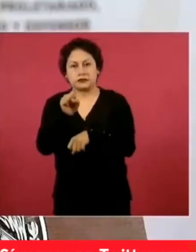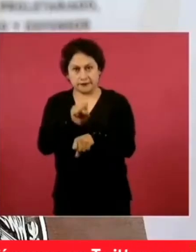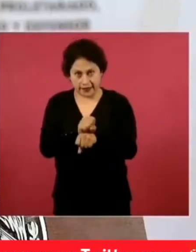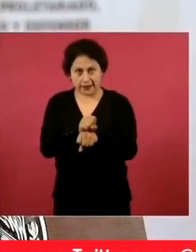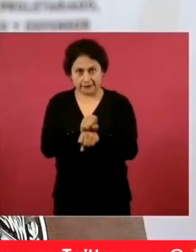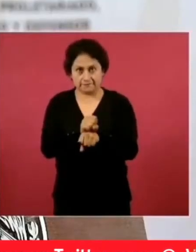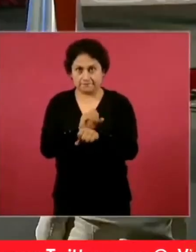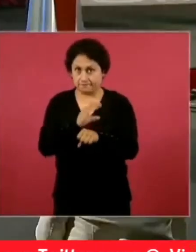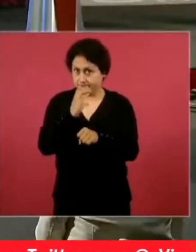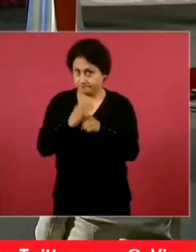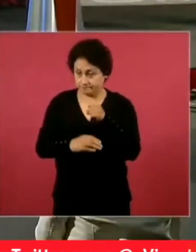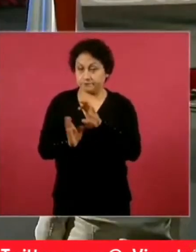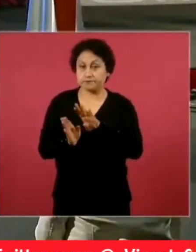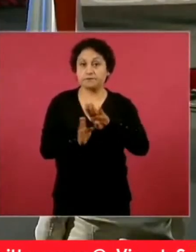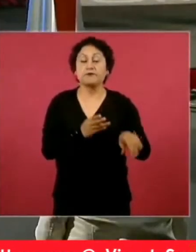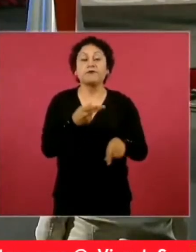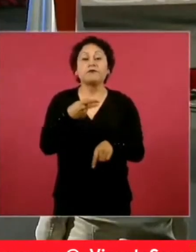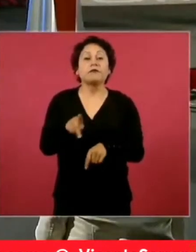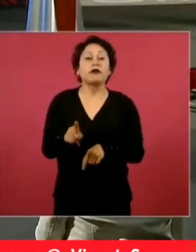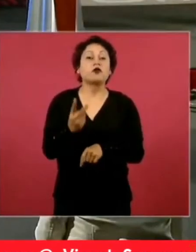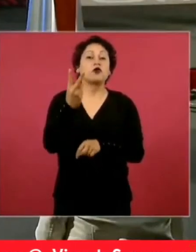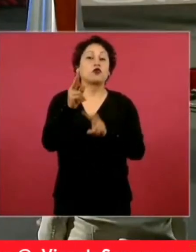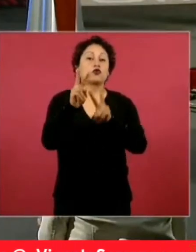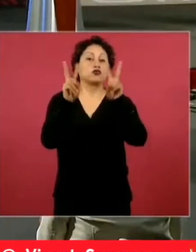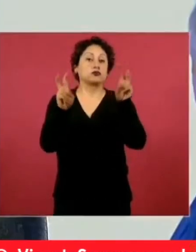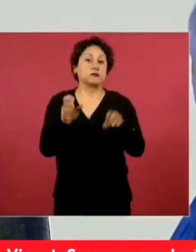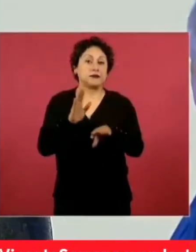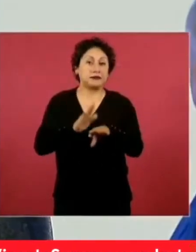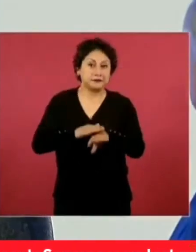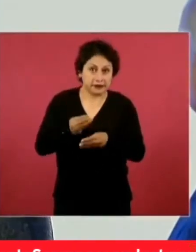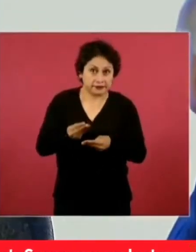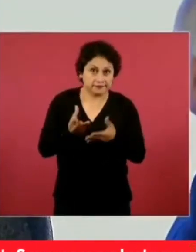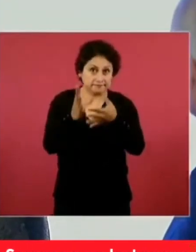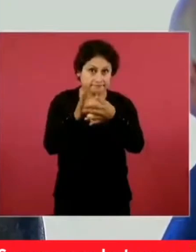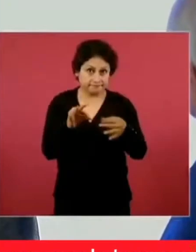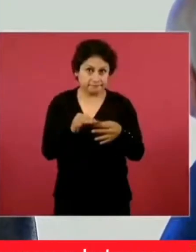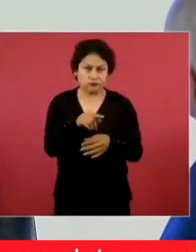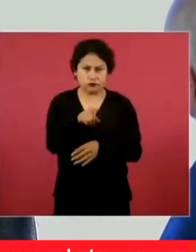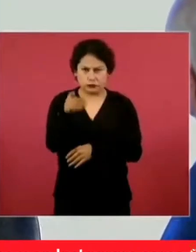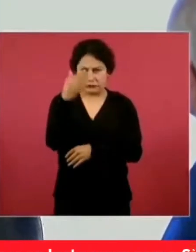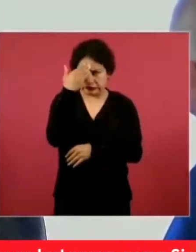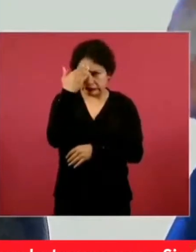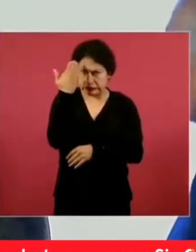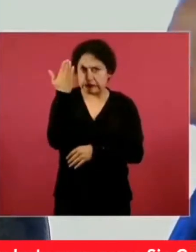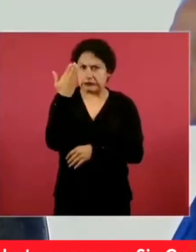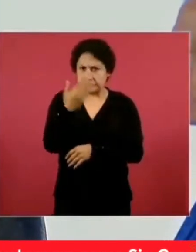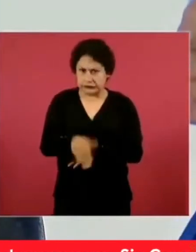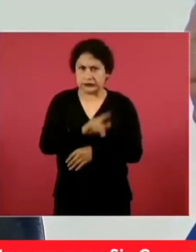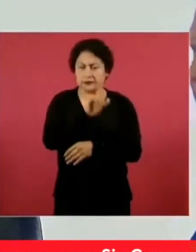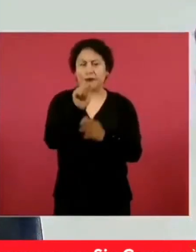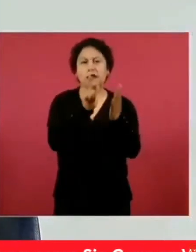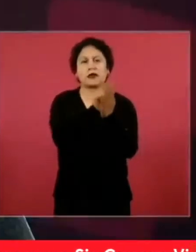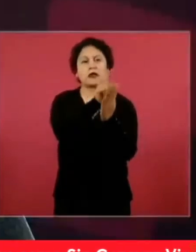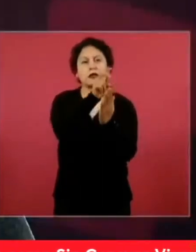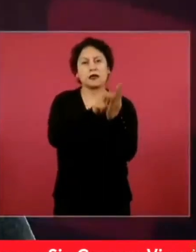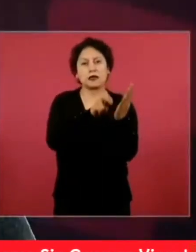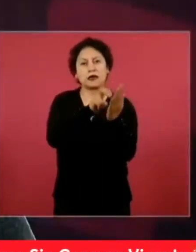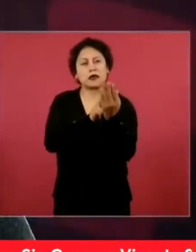temas más. Ustedes saben que en la campaña en contra de la reforma judicial,